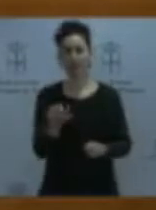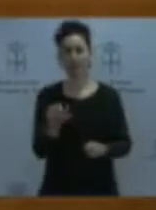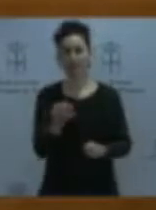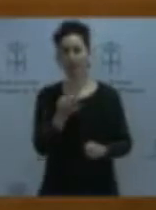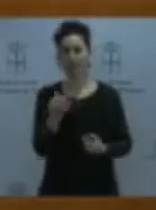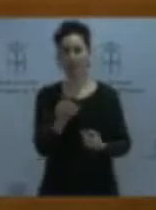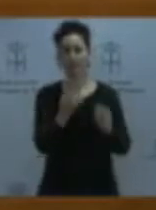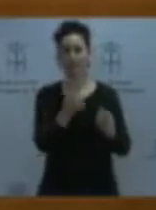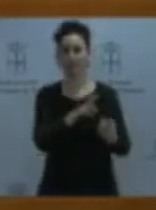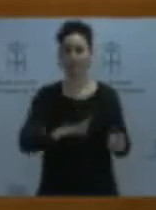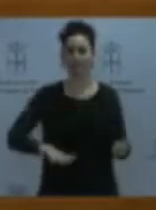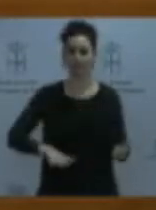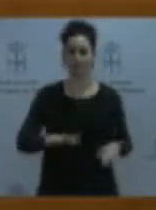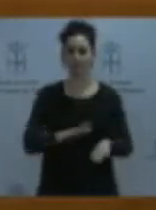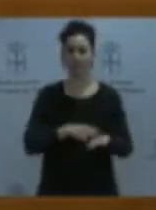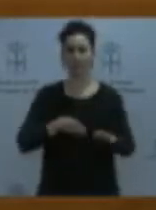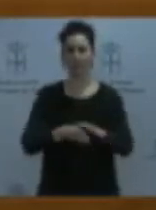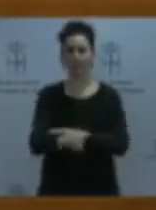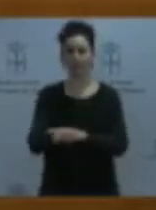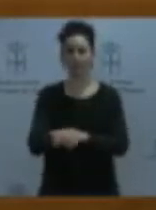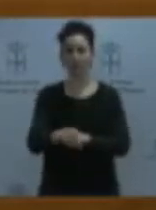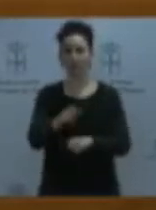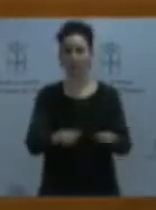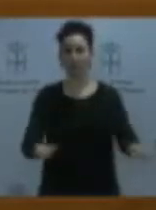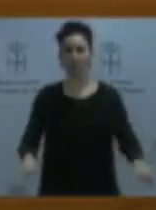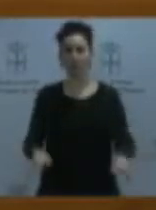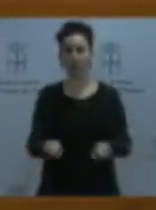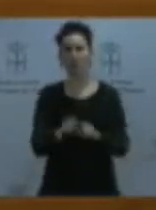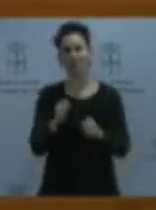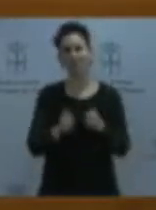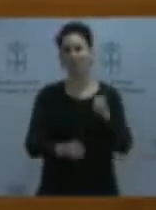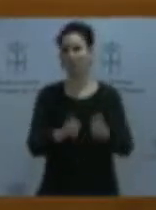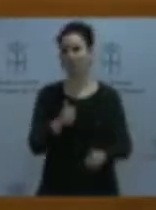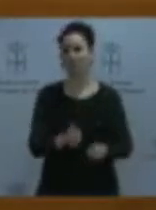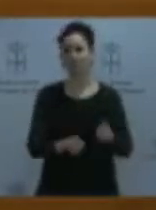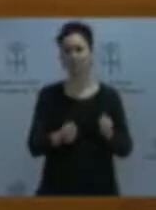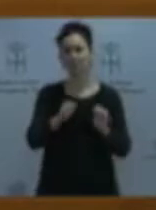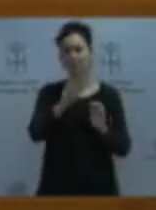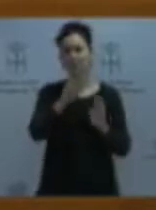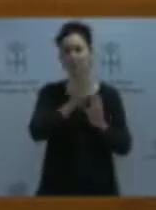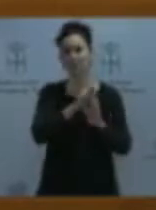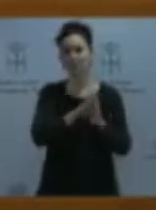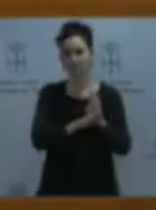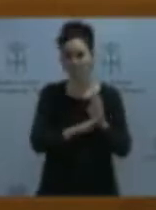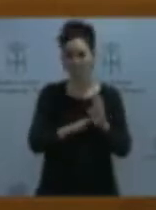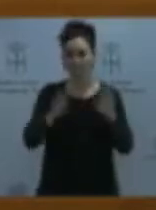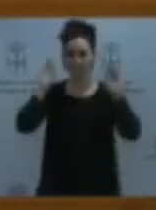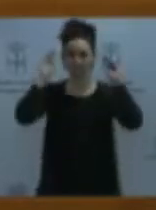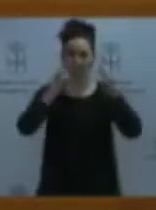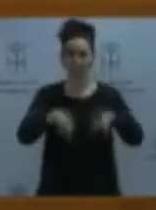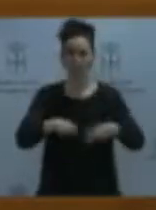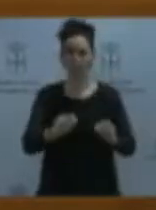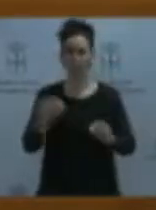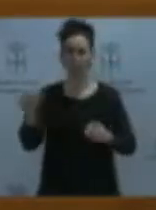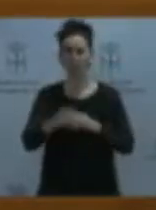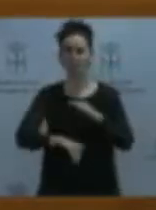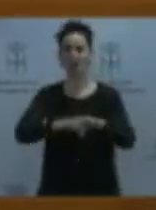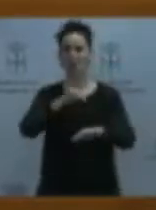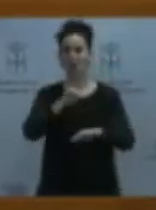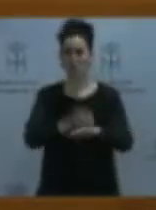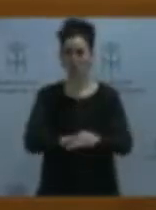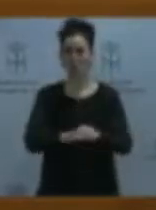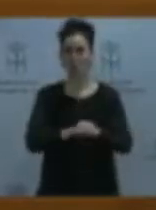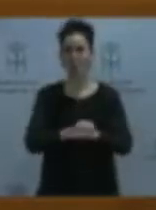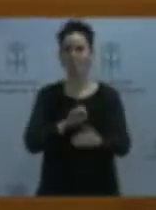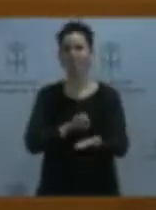mismas por procesos reglados y con la formación actualizada para el cumplimiento del servicio al que acceden. Parece mentira que